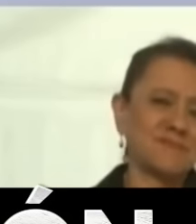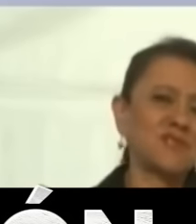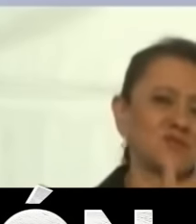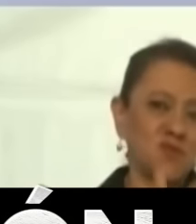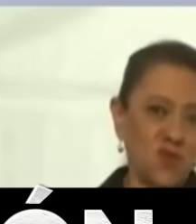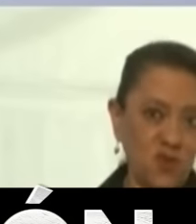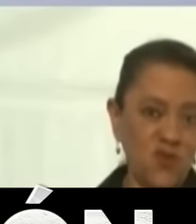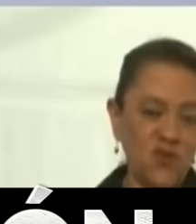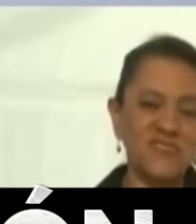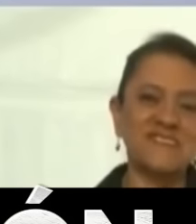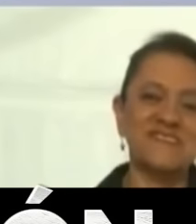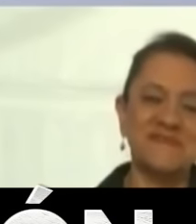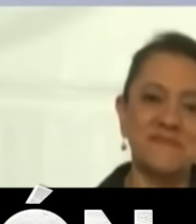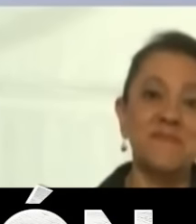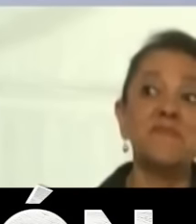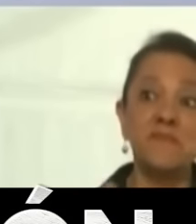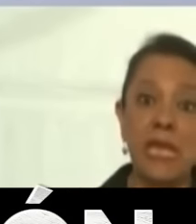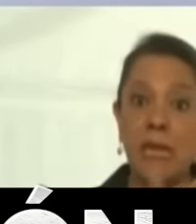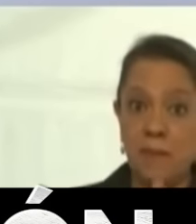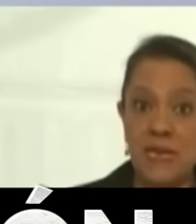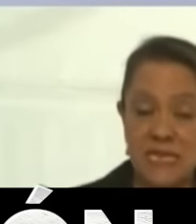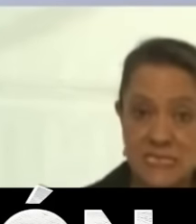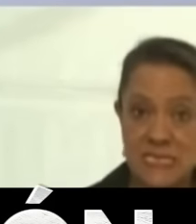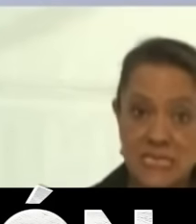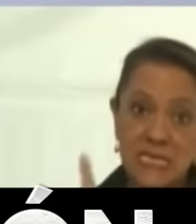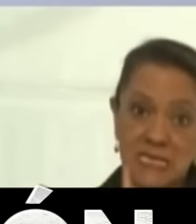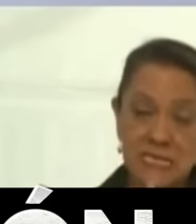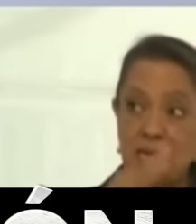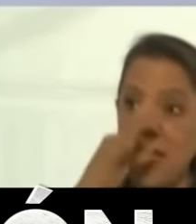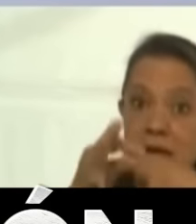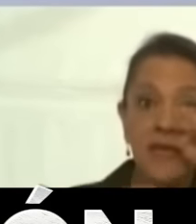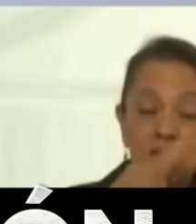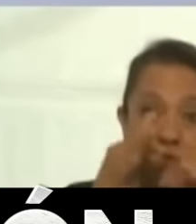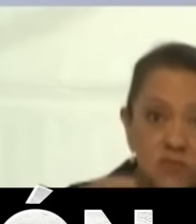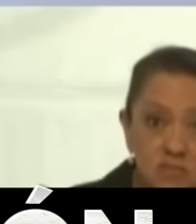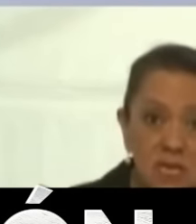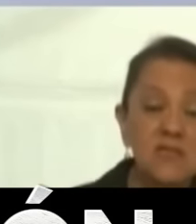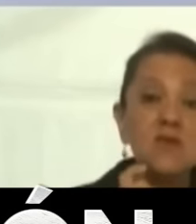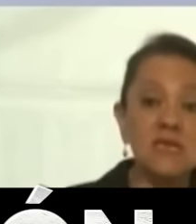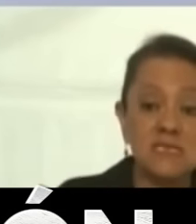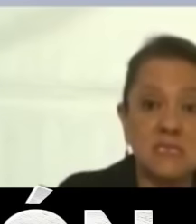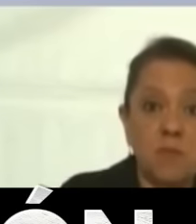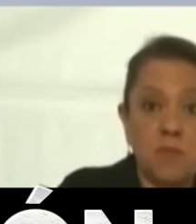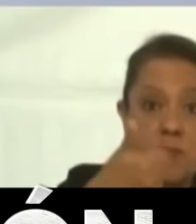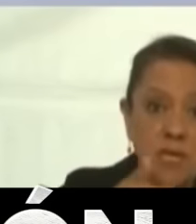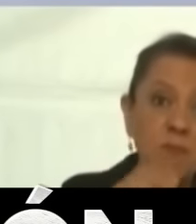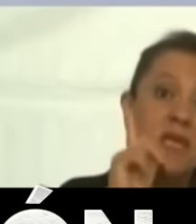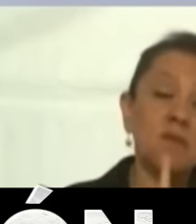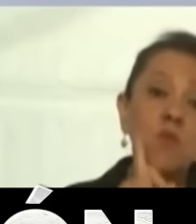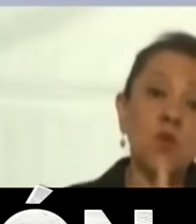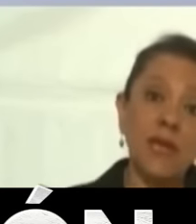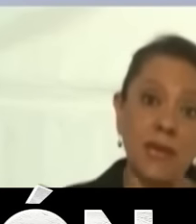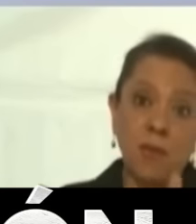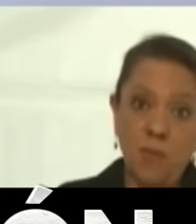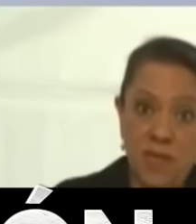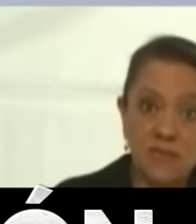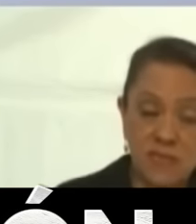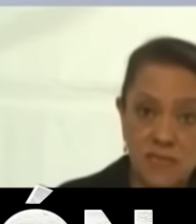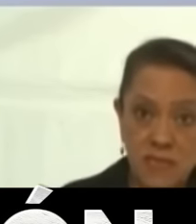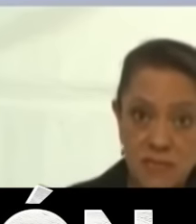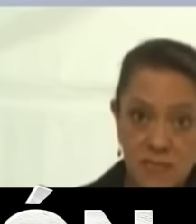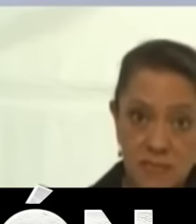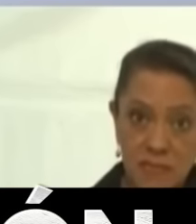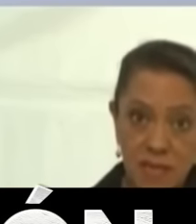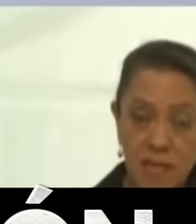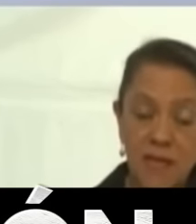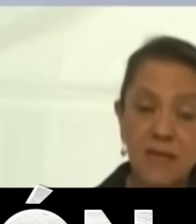La presidenta ha anunciado que, siendo la primer mujer presidenta, cumple